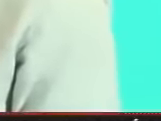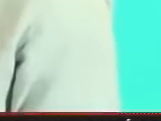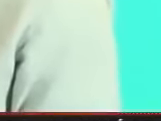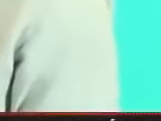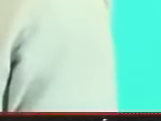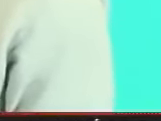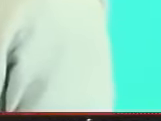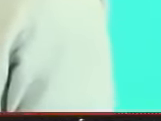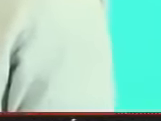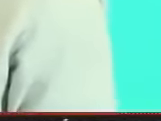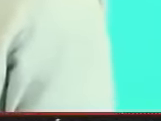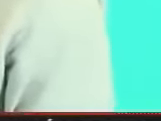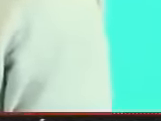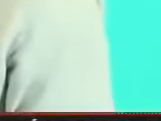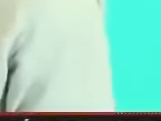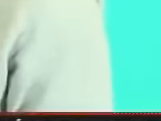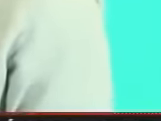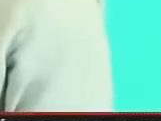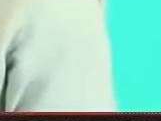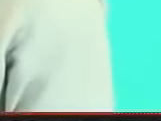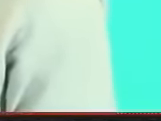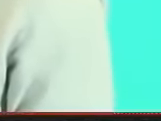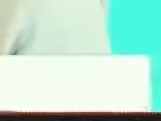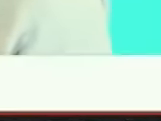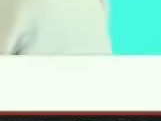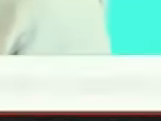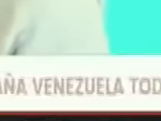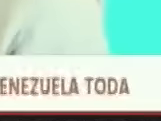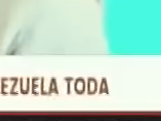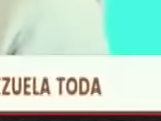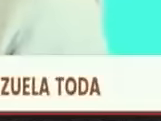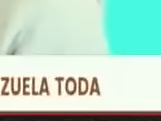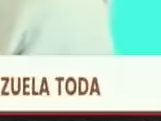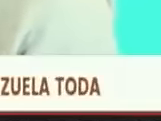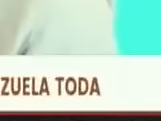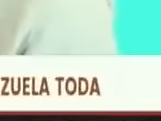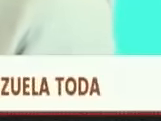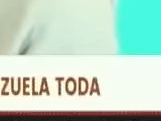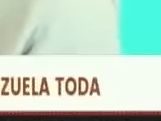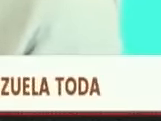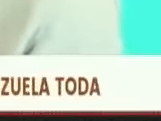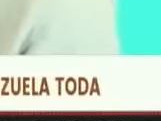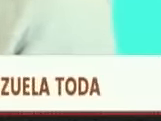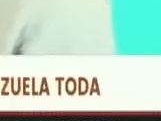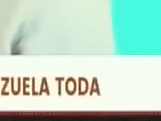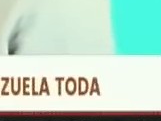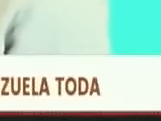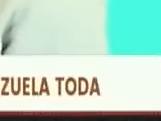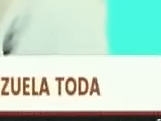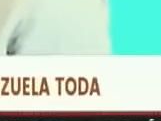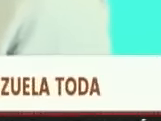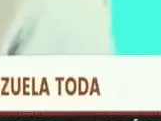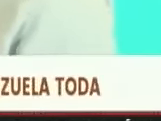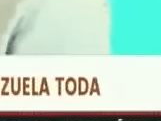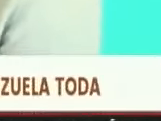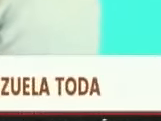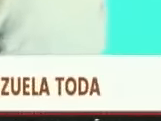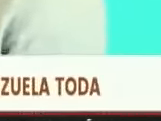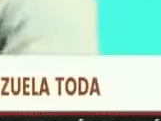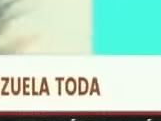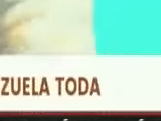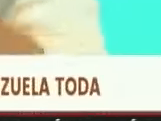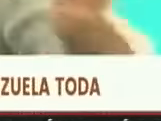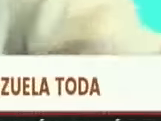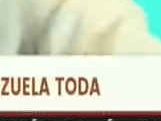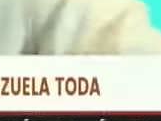pero también le di la mano a decos a cellano a personas nin y me decían Mira Héctor Unos muchachos me dijeron nosotros no somos chavistas